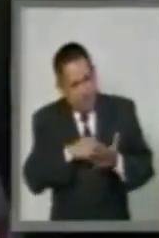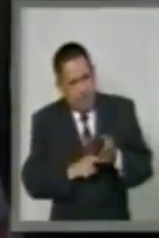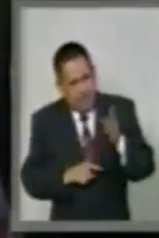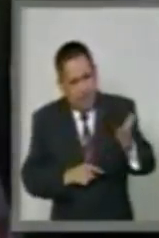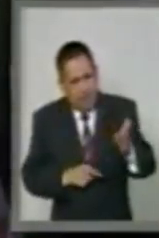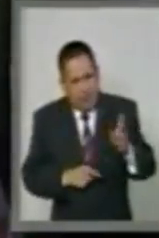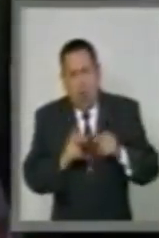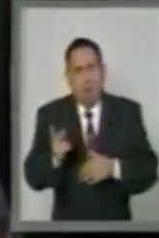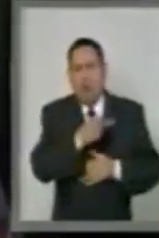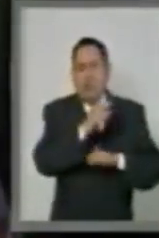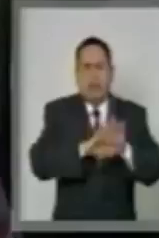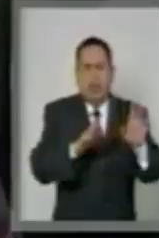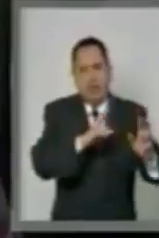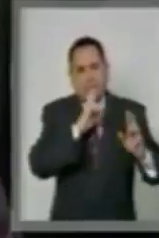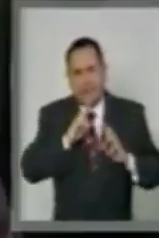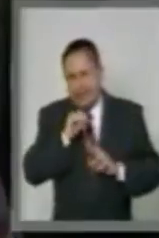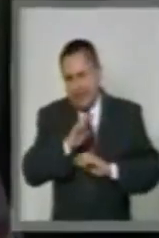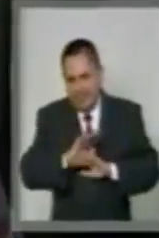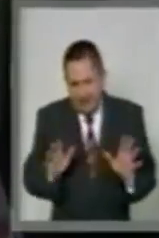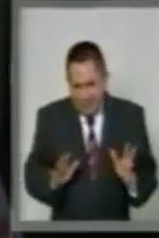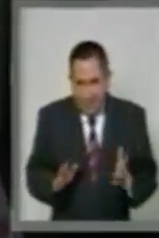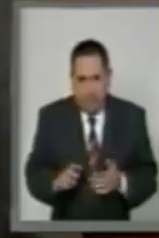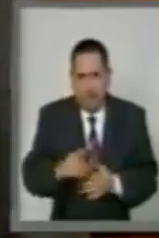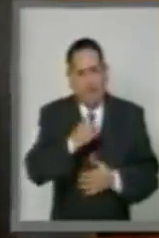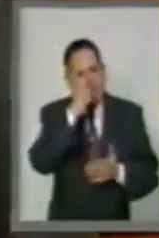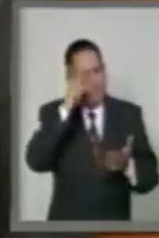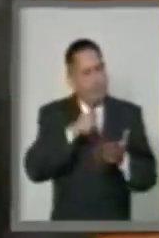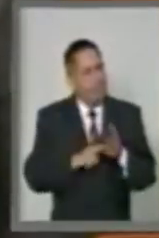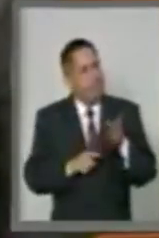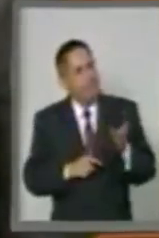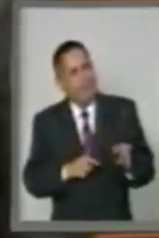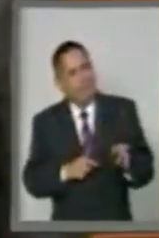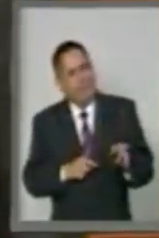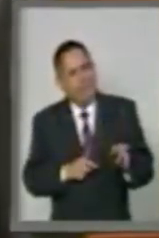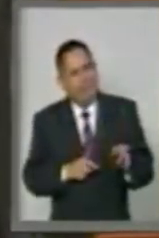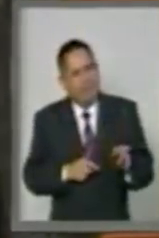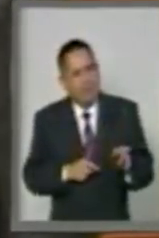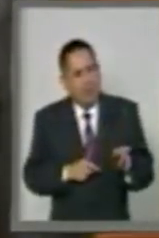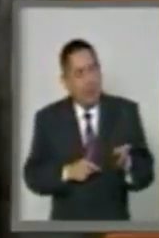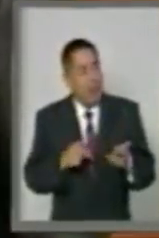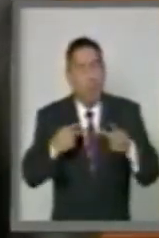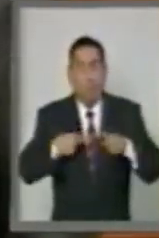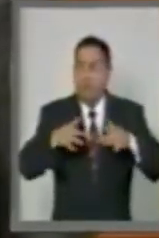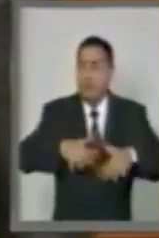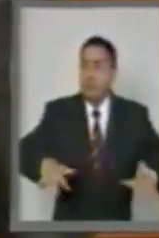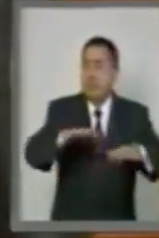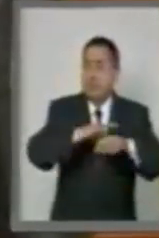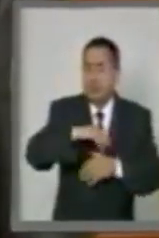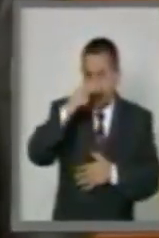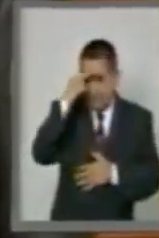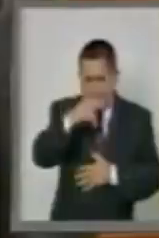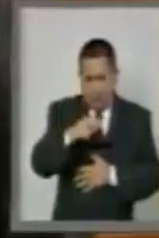y no es pregunta porque no hay réplica ya aquí, ¿usted cree que el pueblo de México,